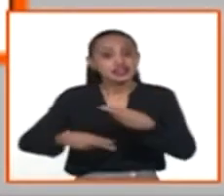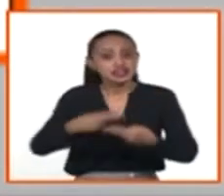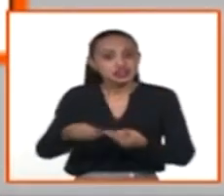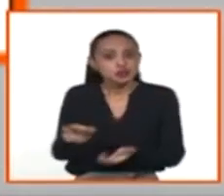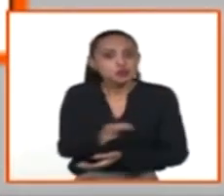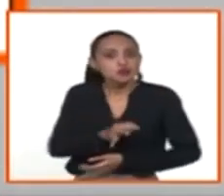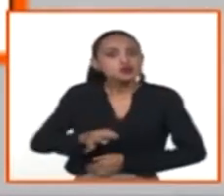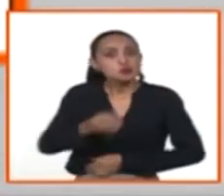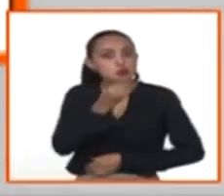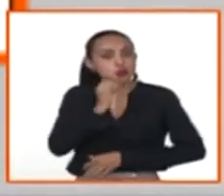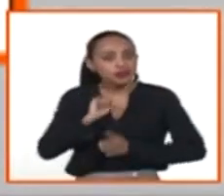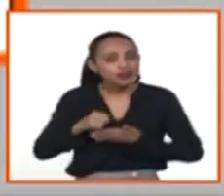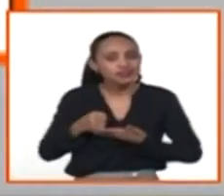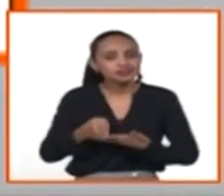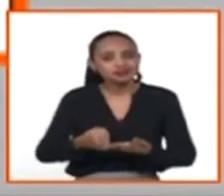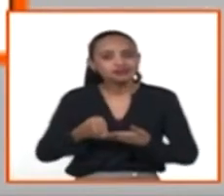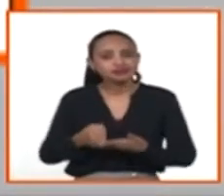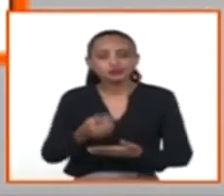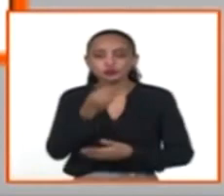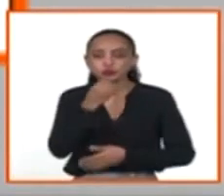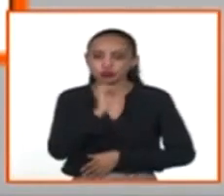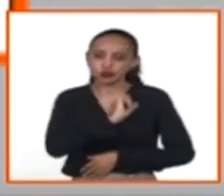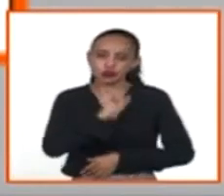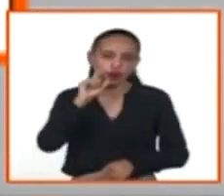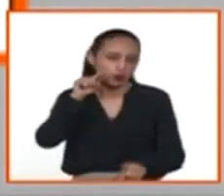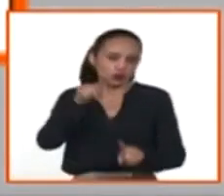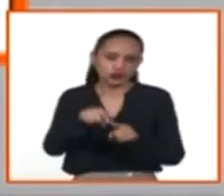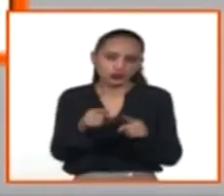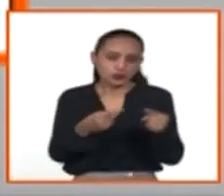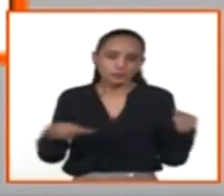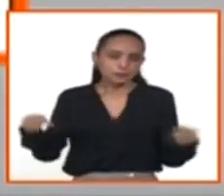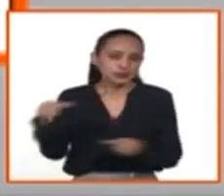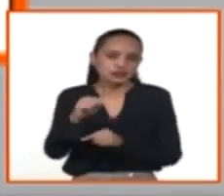podrán ayudarnos a poder alcanzar su objetivo fundamental, que es la